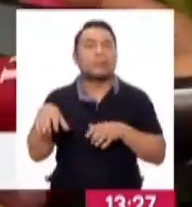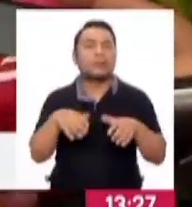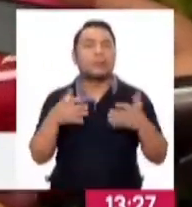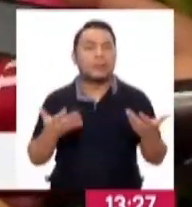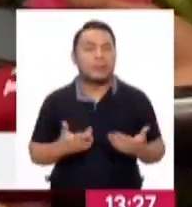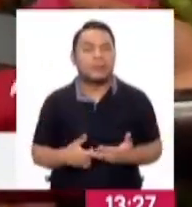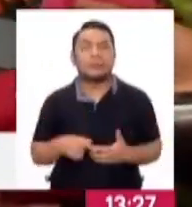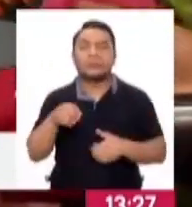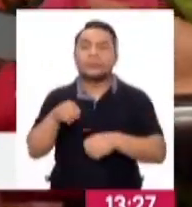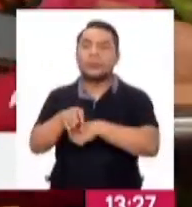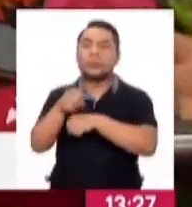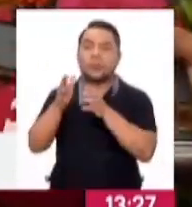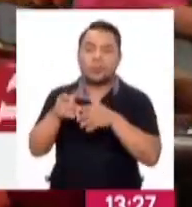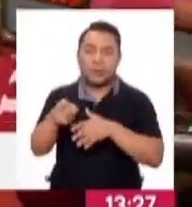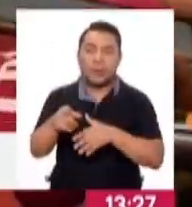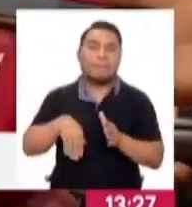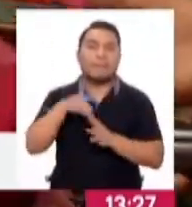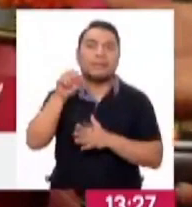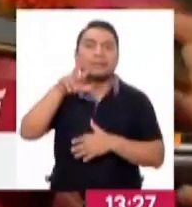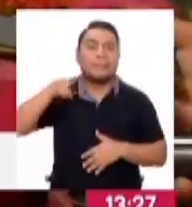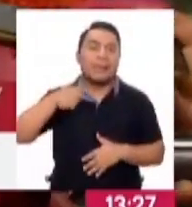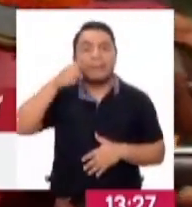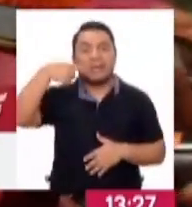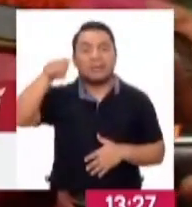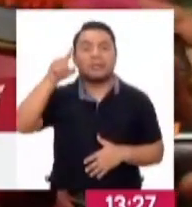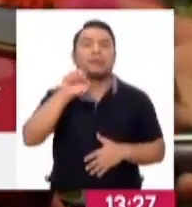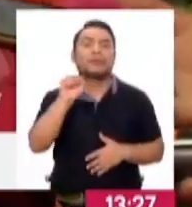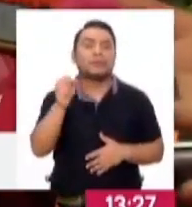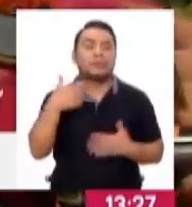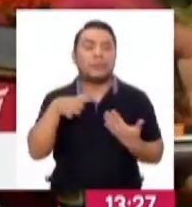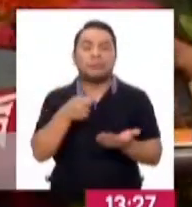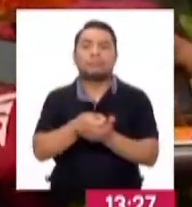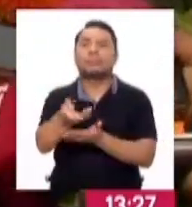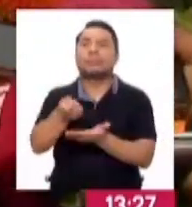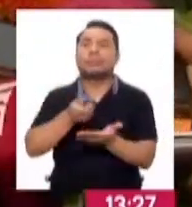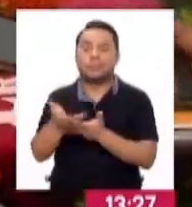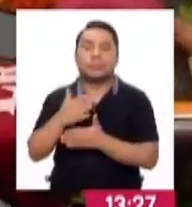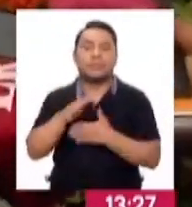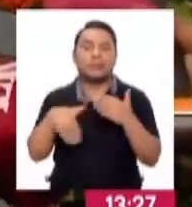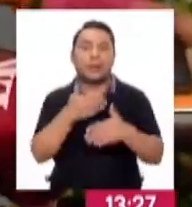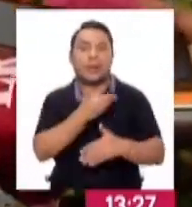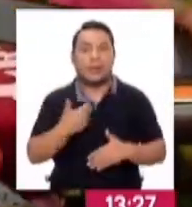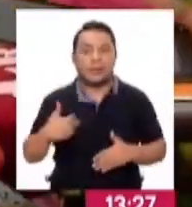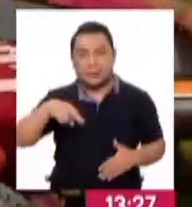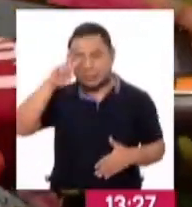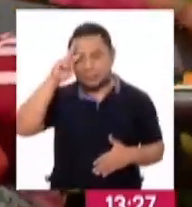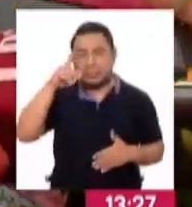de las consultorías. Hay más de 3.000 millones de soles que se gastan en el Estado peruano anualmente.